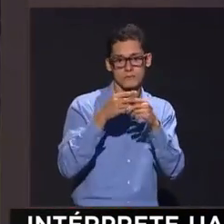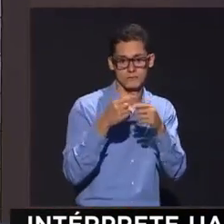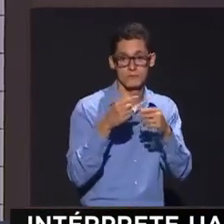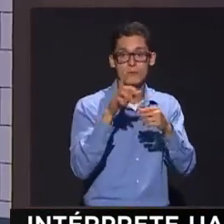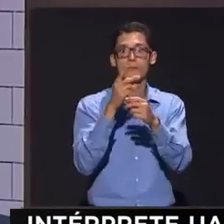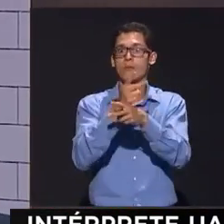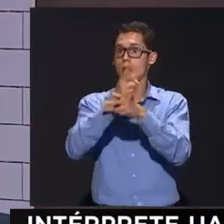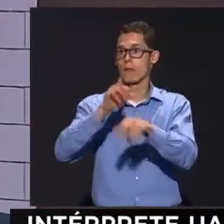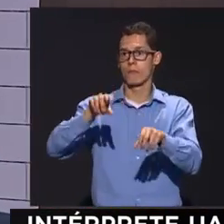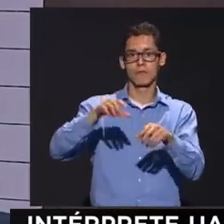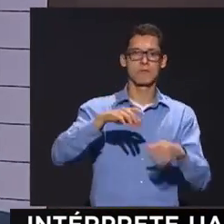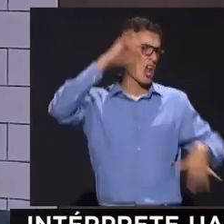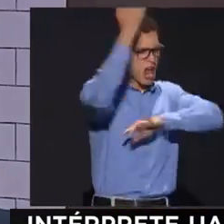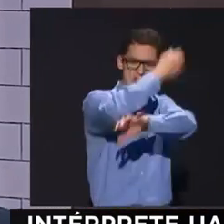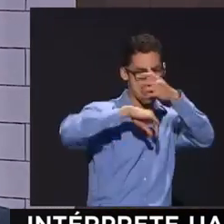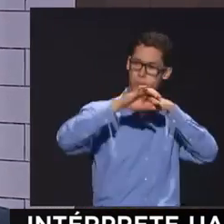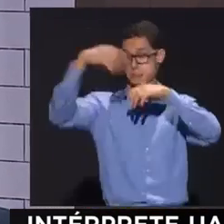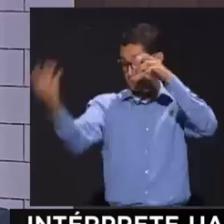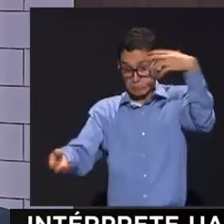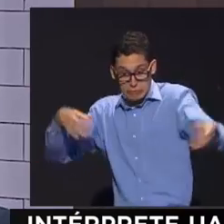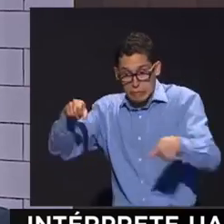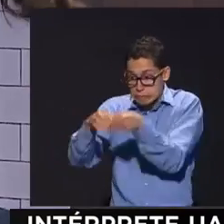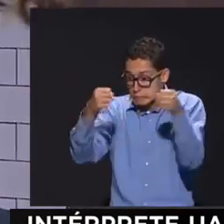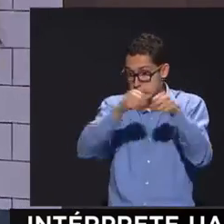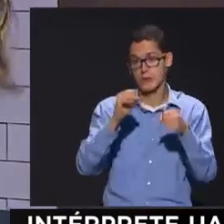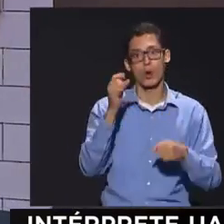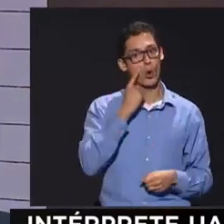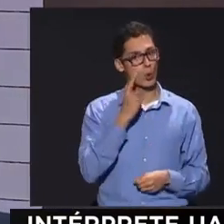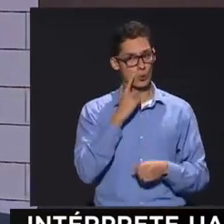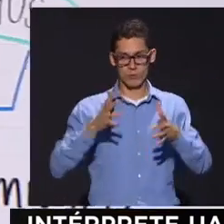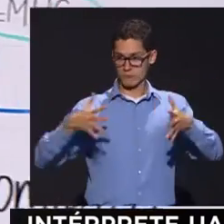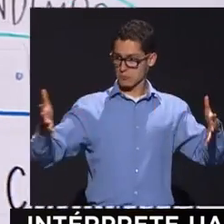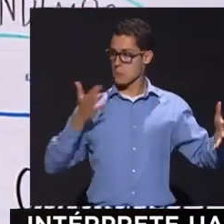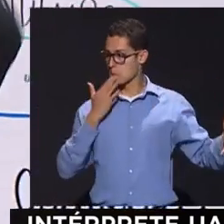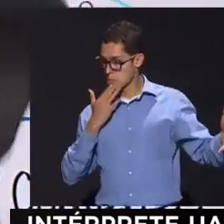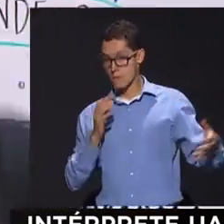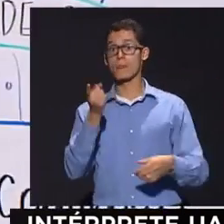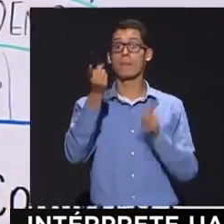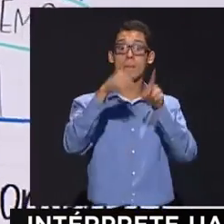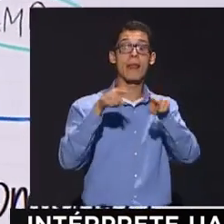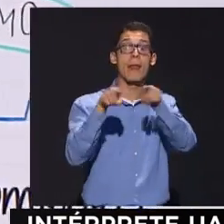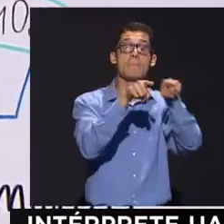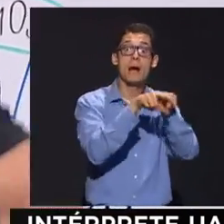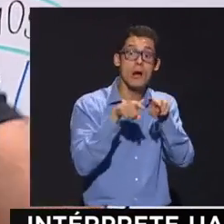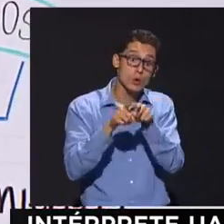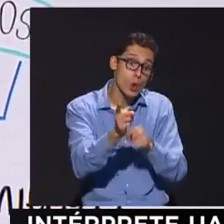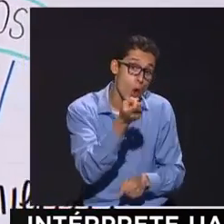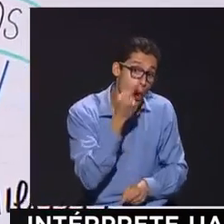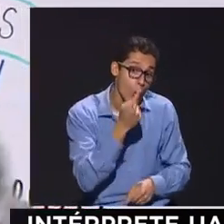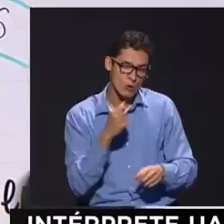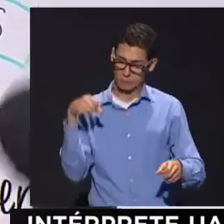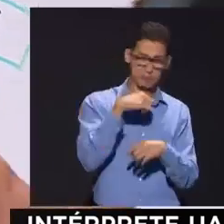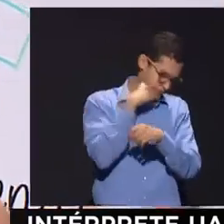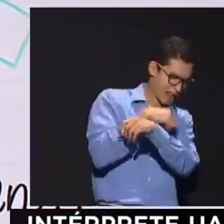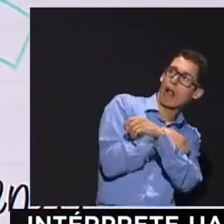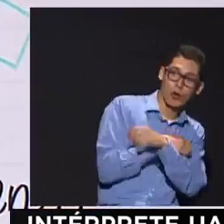a tumbar toda la mamá al papá oa correr nos entre hermanito con los abuelitos se puede jugar como el dinero